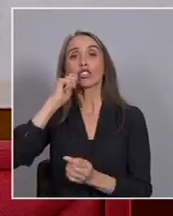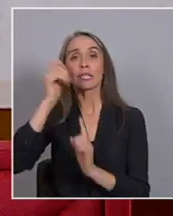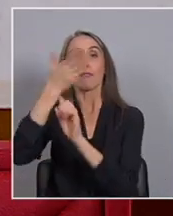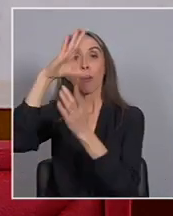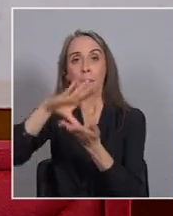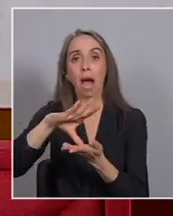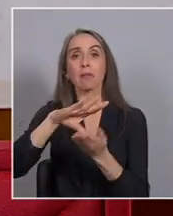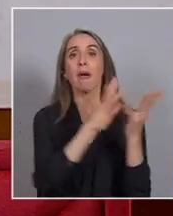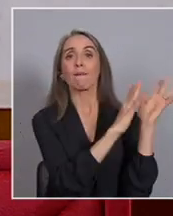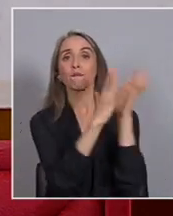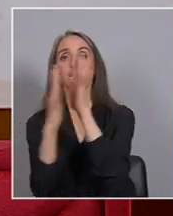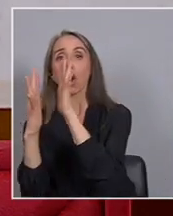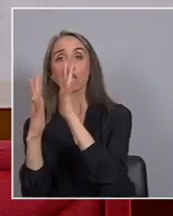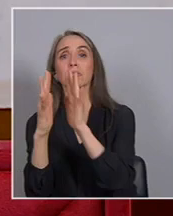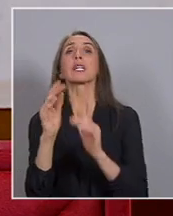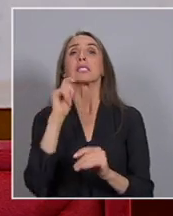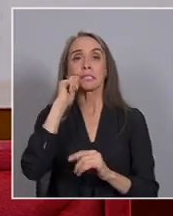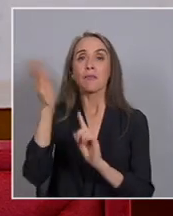nuestros mares.